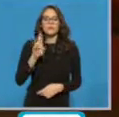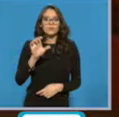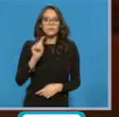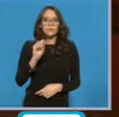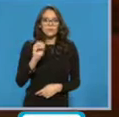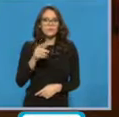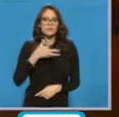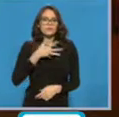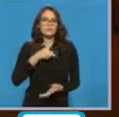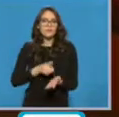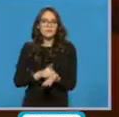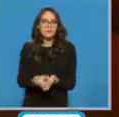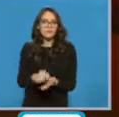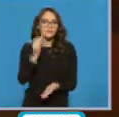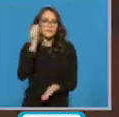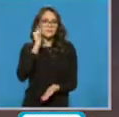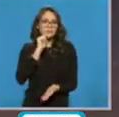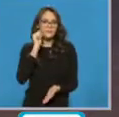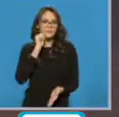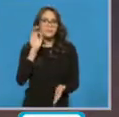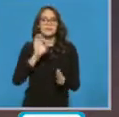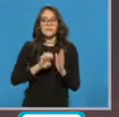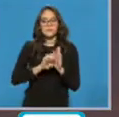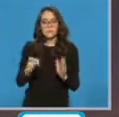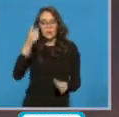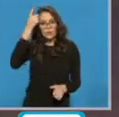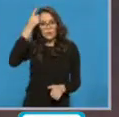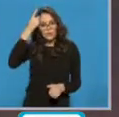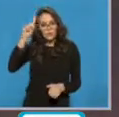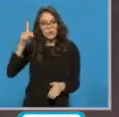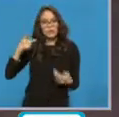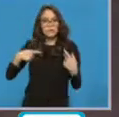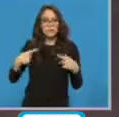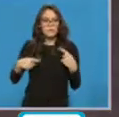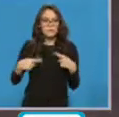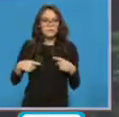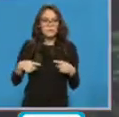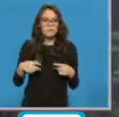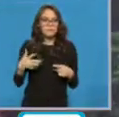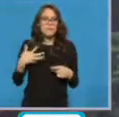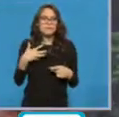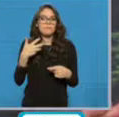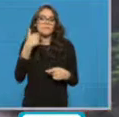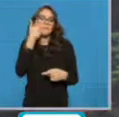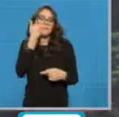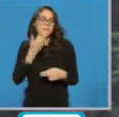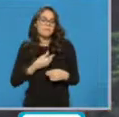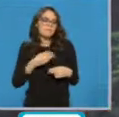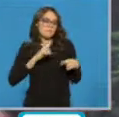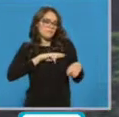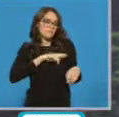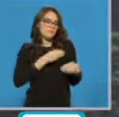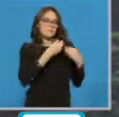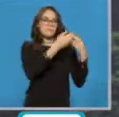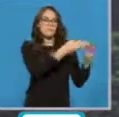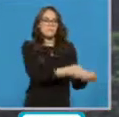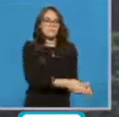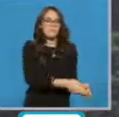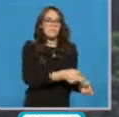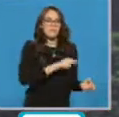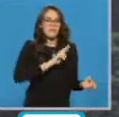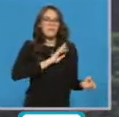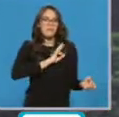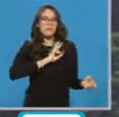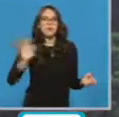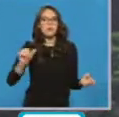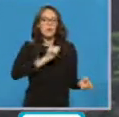tercero le renta, incluso el dueño, el dueño si dio en usufructo algo, pero se le ocurre rentarle a un tercero, en ese ejemplo que tú pones, el usufructuario puede